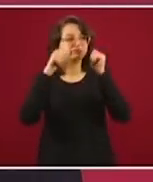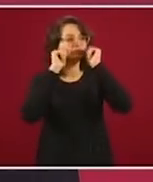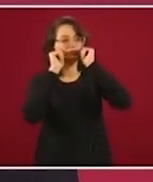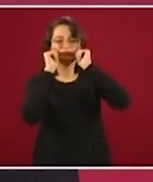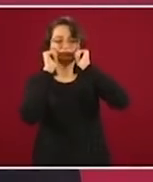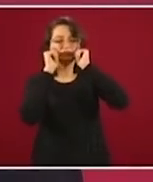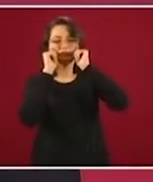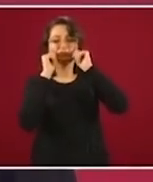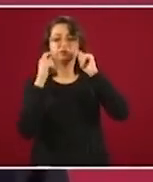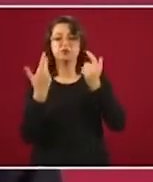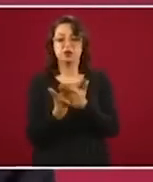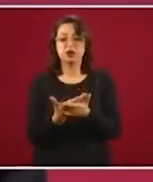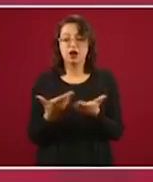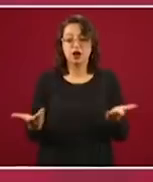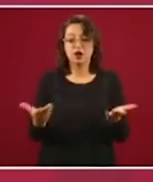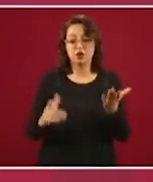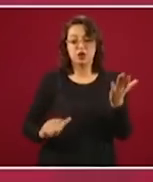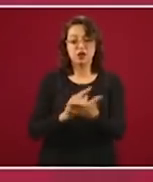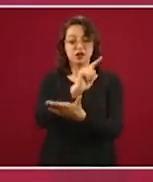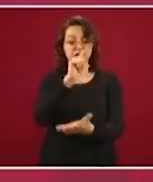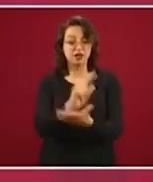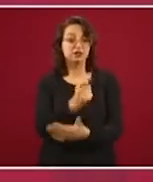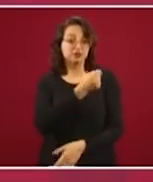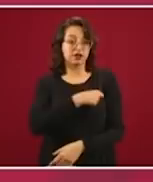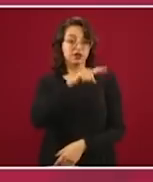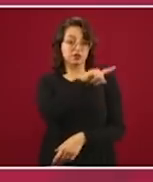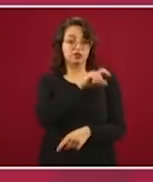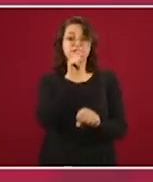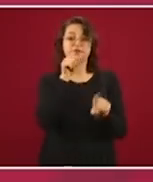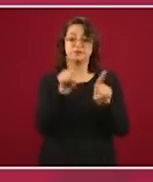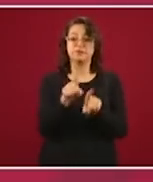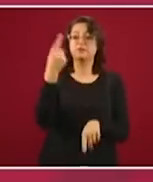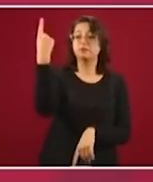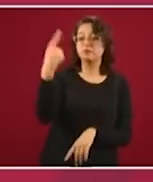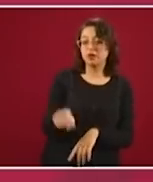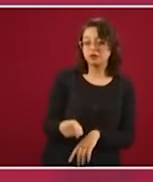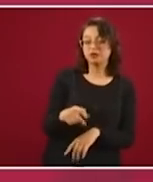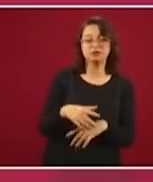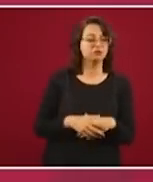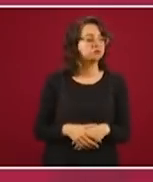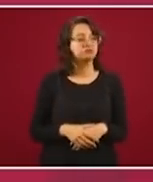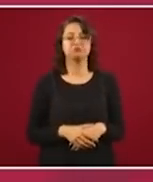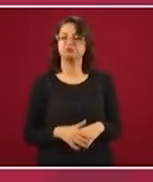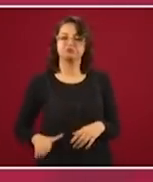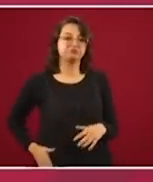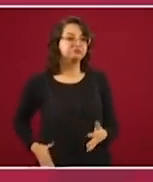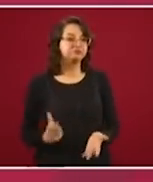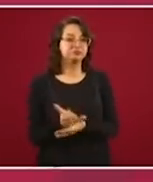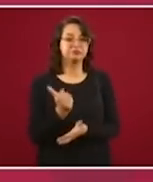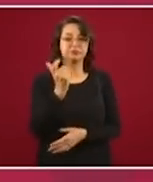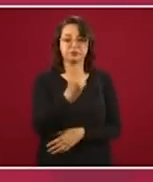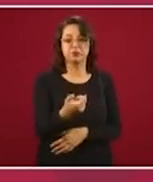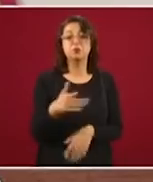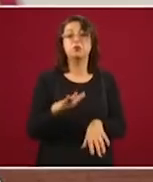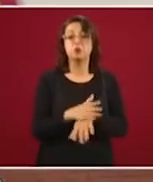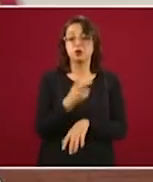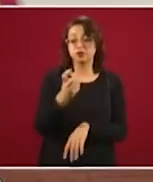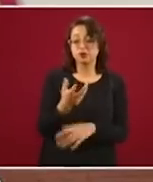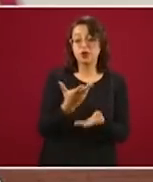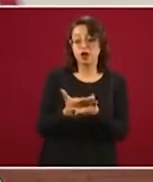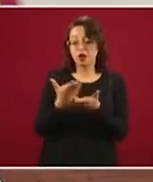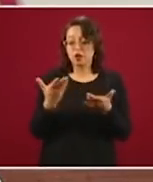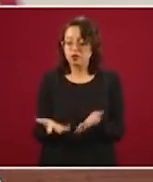la ley de salud. Se llega a un acuerdo y